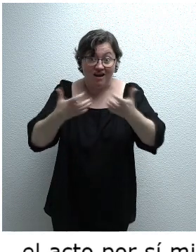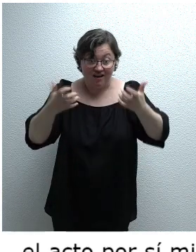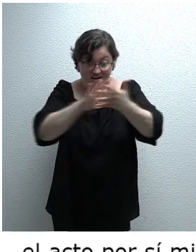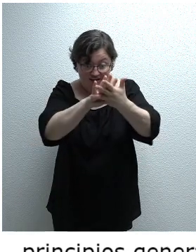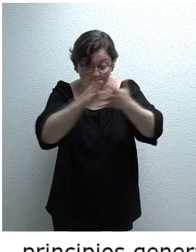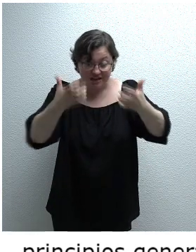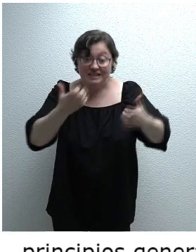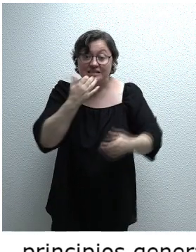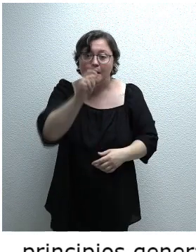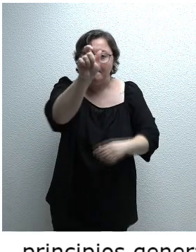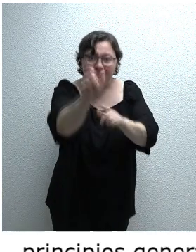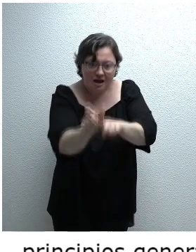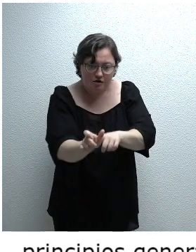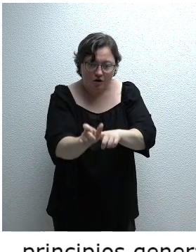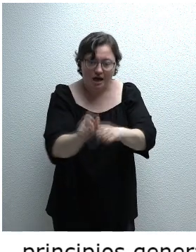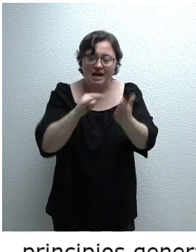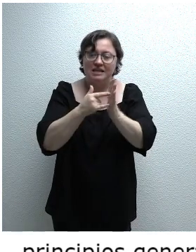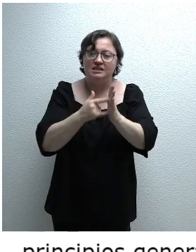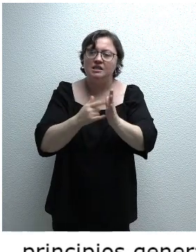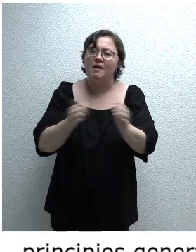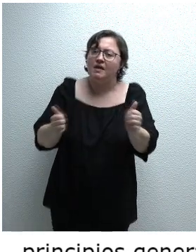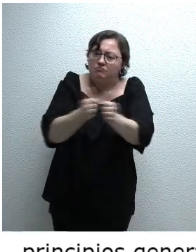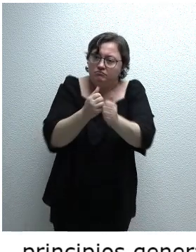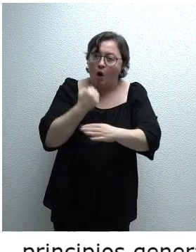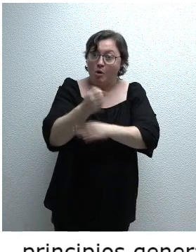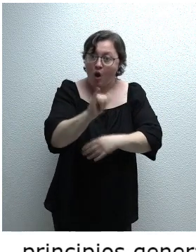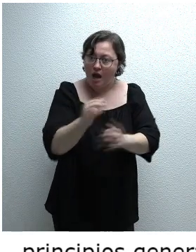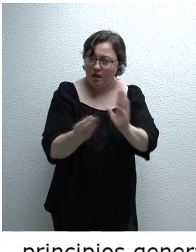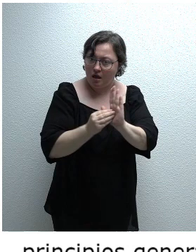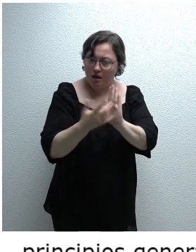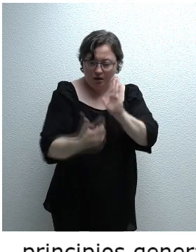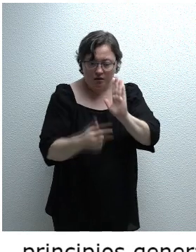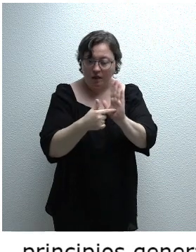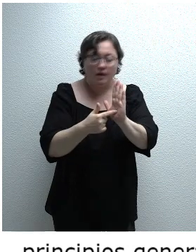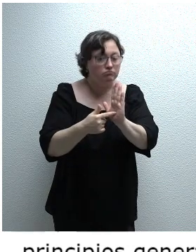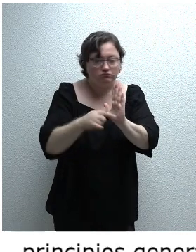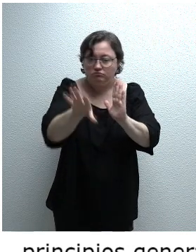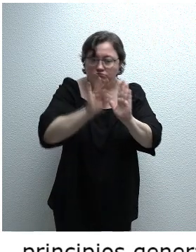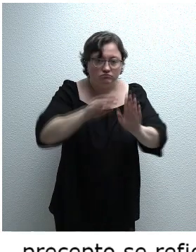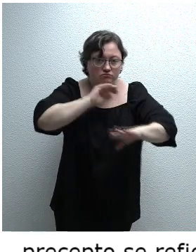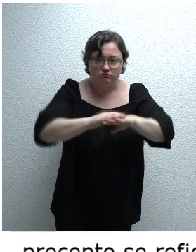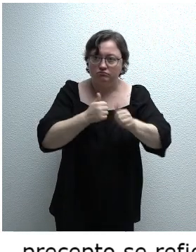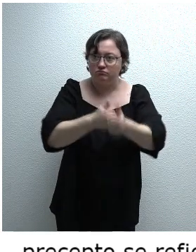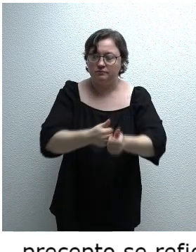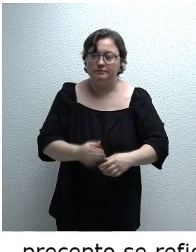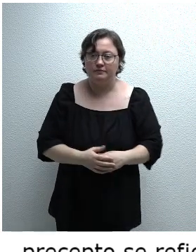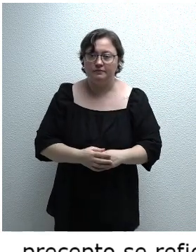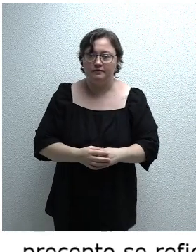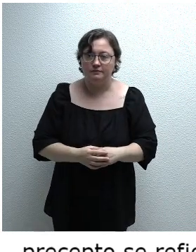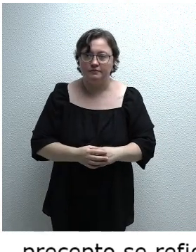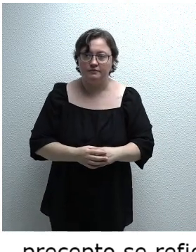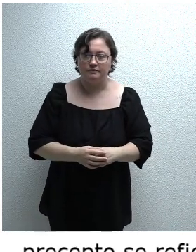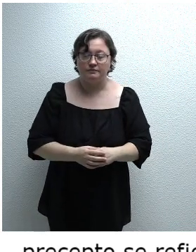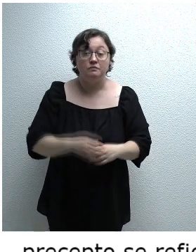a que si esa persona ha establecido un sistema de asistencia y apoyo, se estará a lo que ella hubiera dispuesto en cada caso.